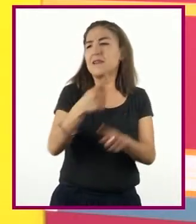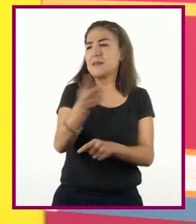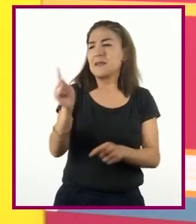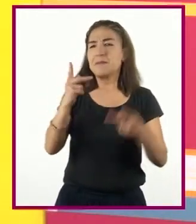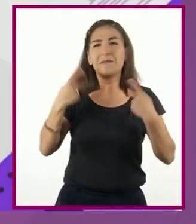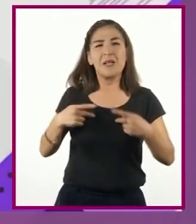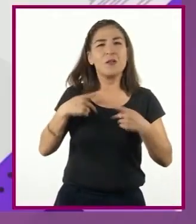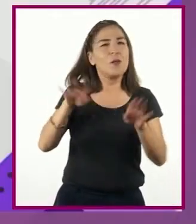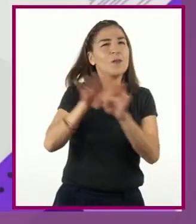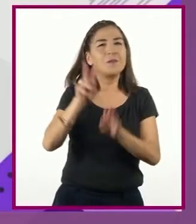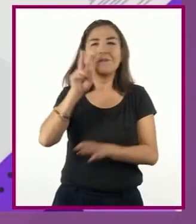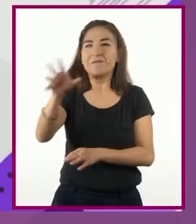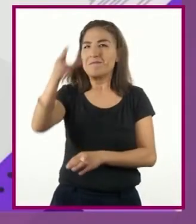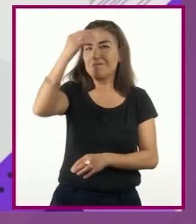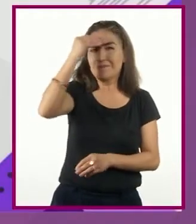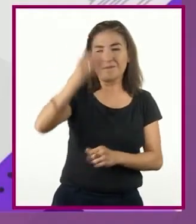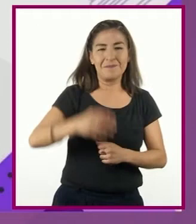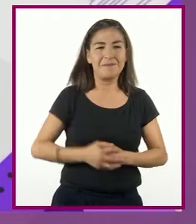mí?